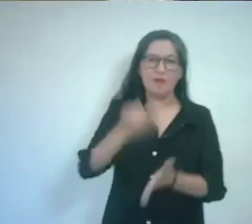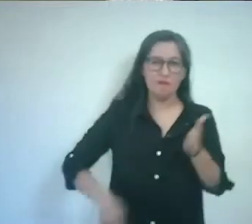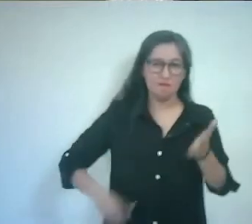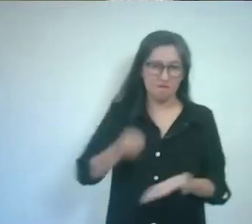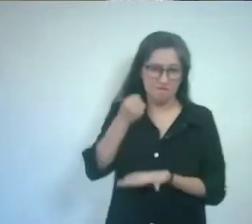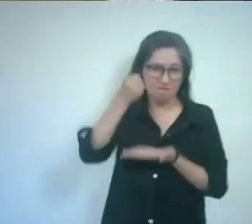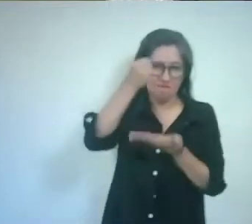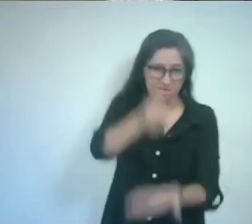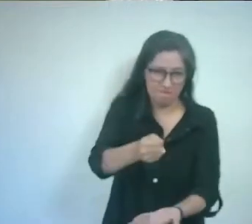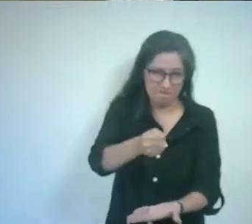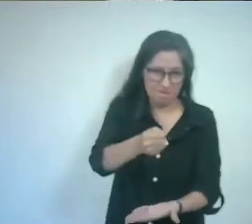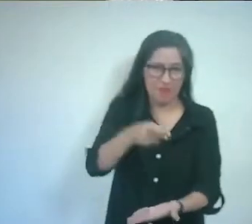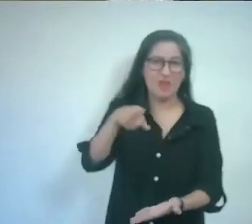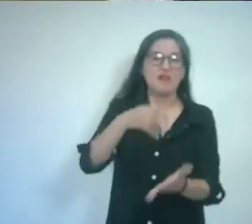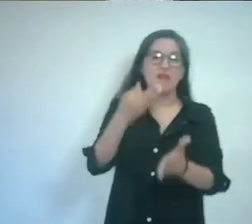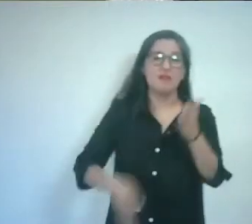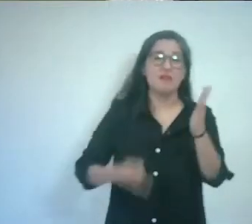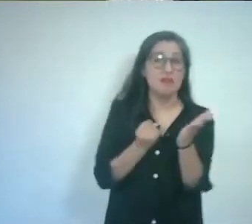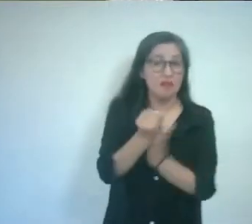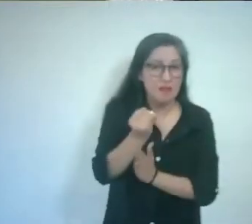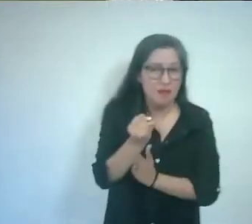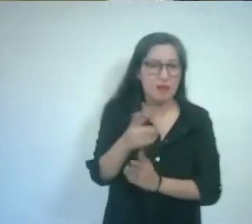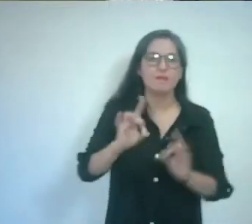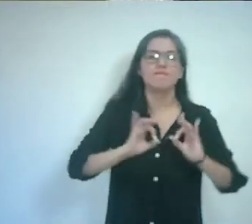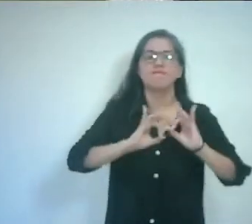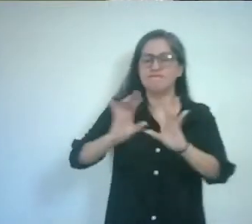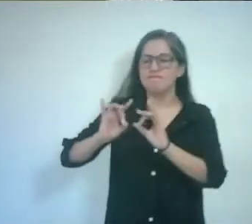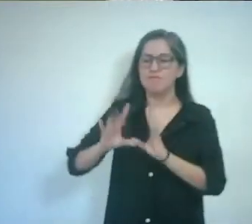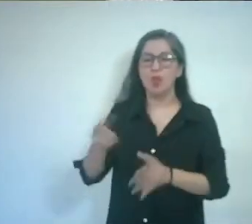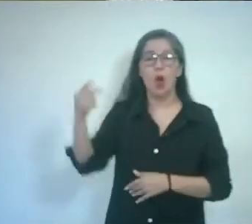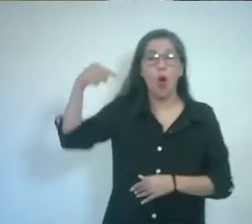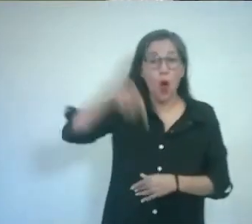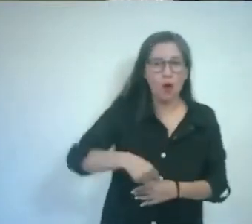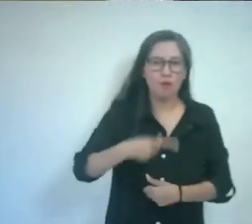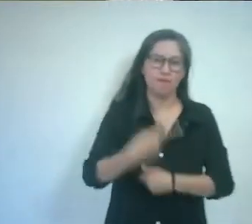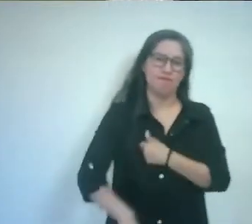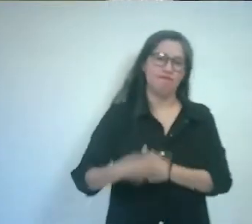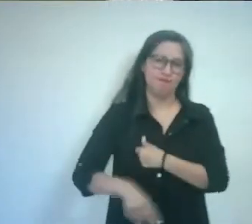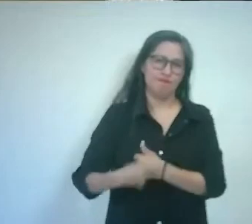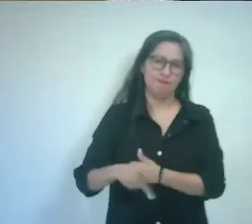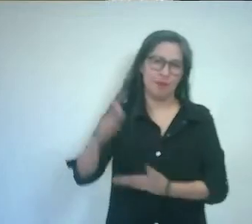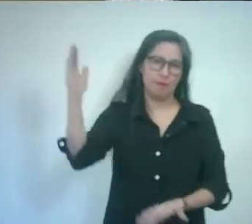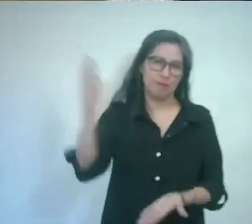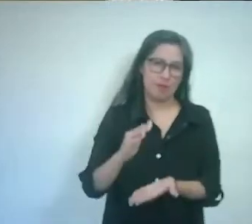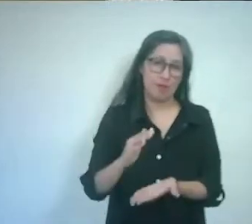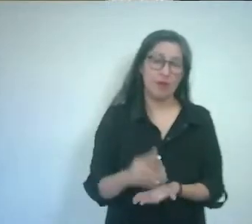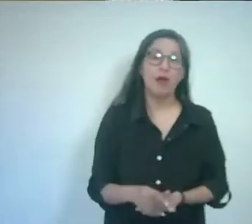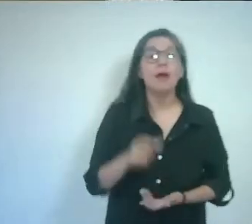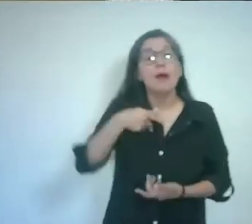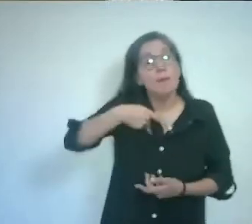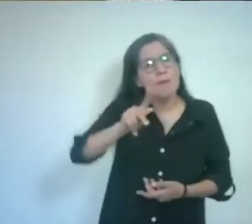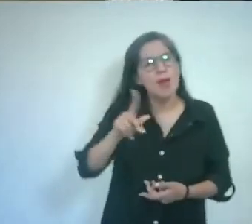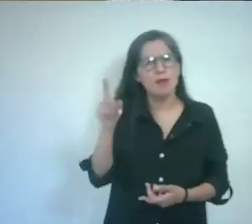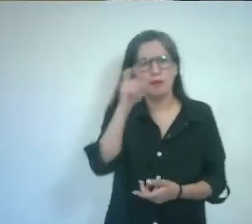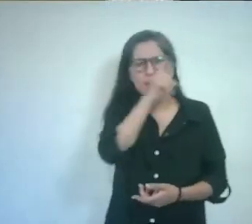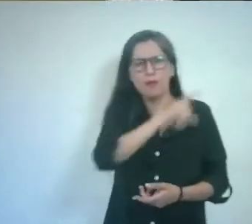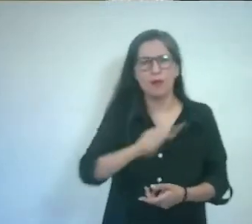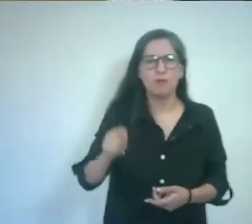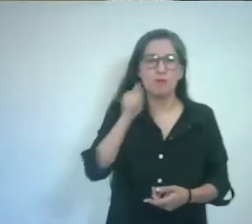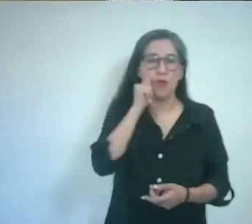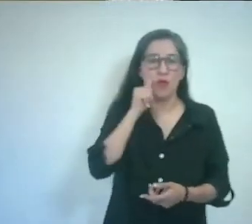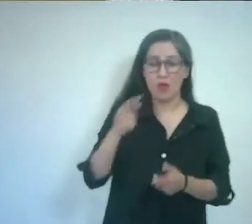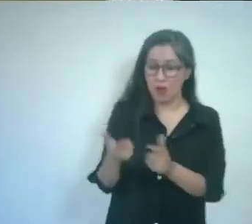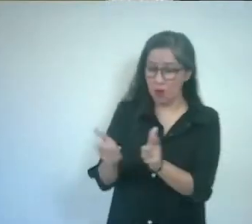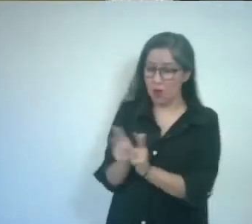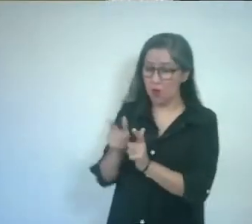presupuesto y decisiones que pudieron poner en riesgo la cita del día de hoy. Pese a esas dificultades, el partido de